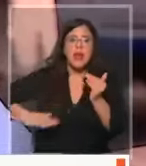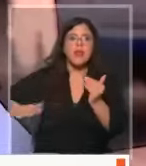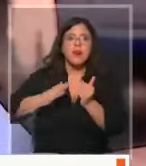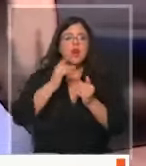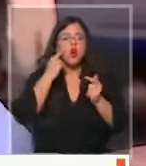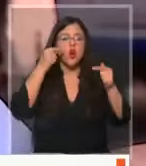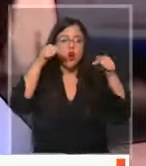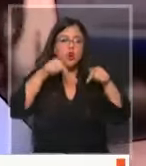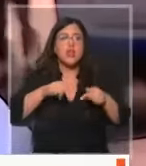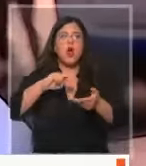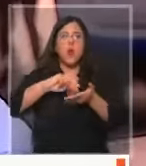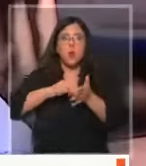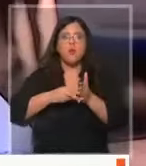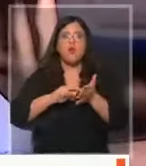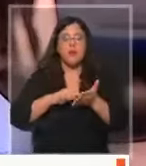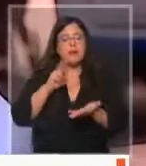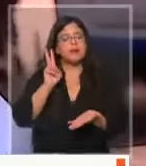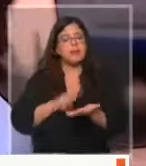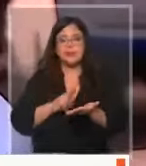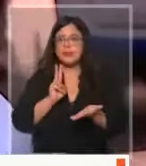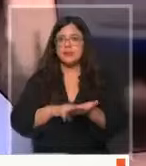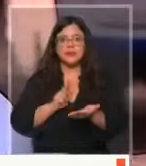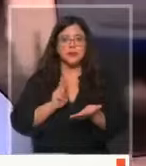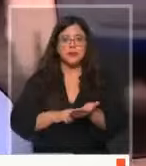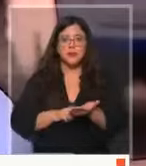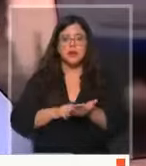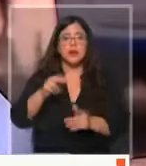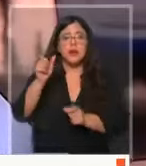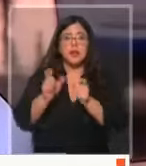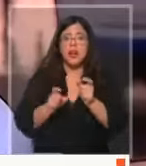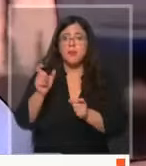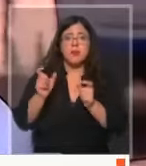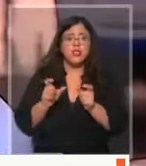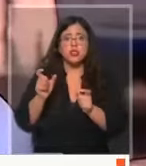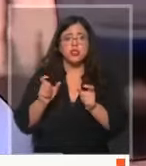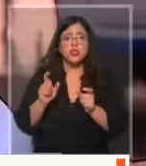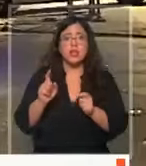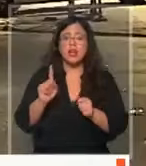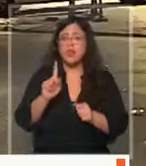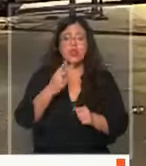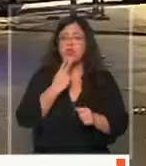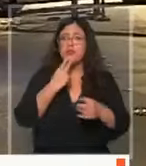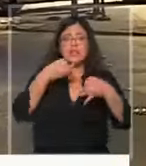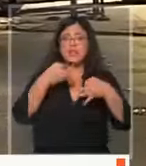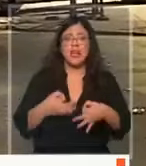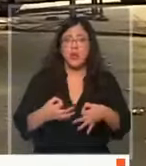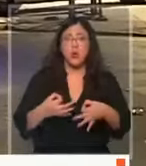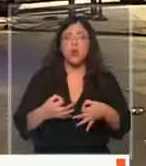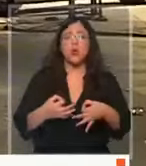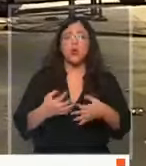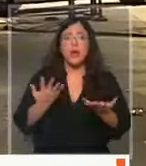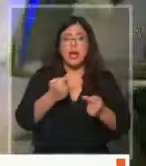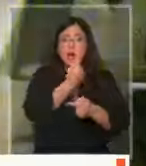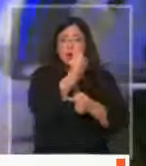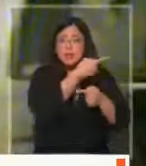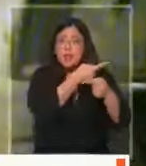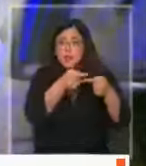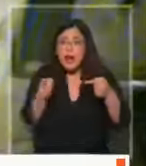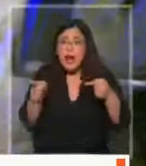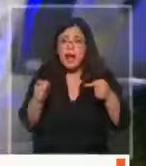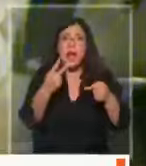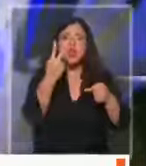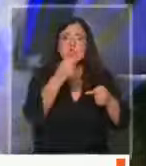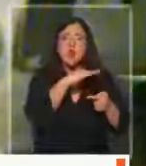hoy es una problemática bastante seria. No estamos, la gente aquí no está viviendo con seguridad. Y es que en menos de una semana habían ocurrido